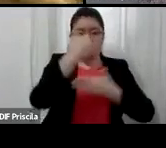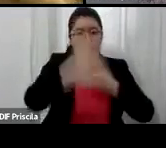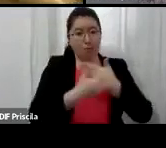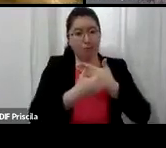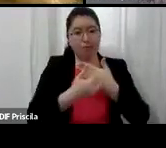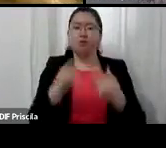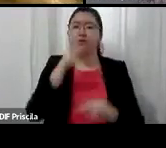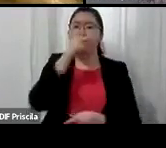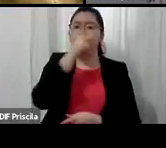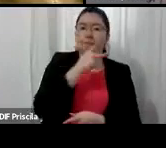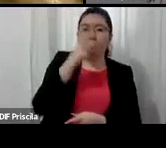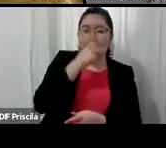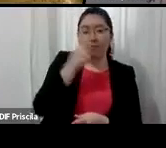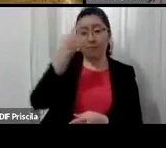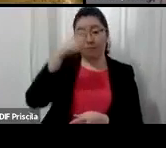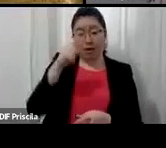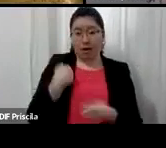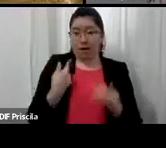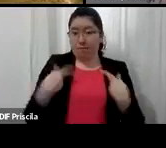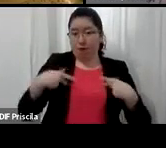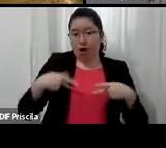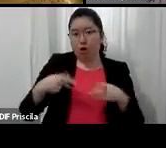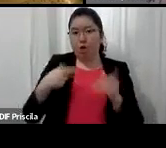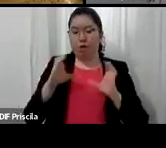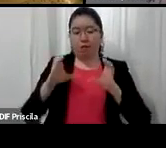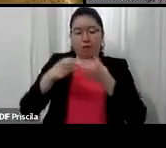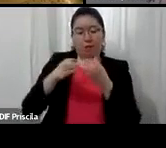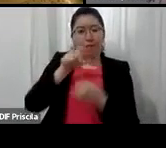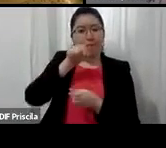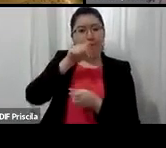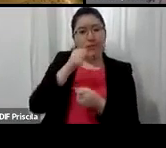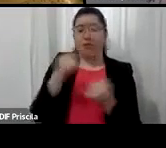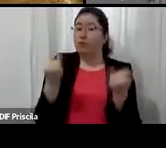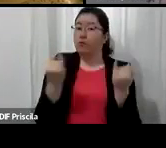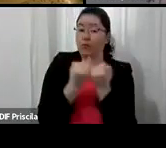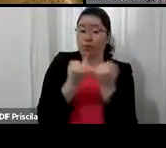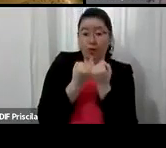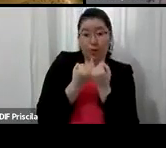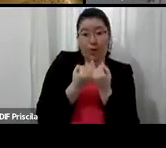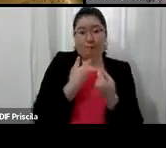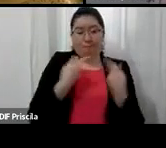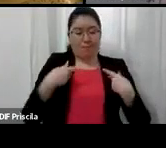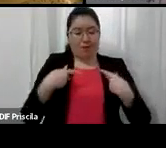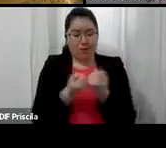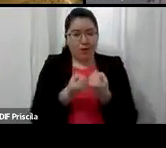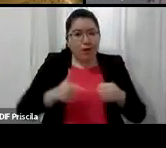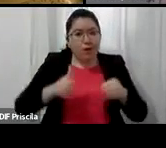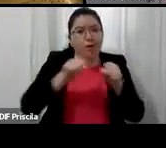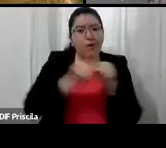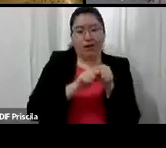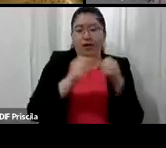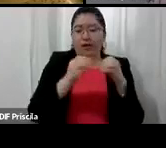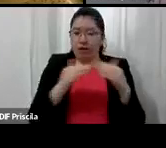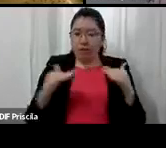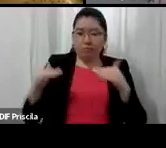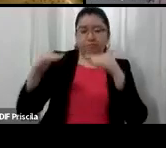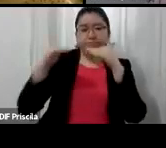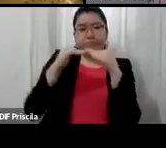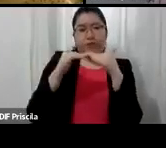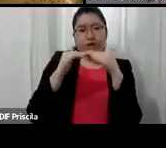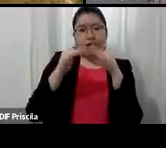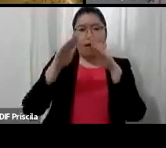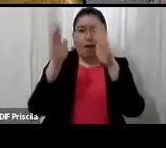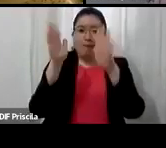de las comunidades, así como a la construcción de sociedades igualitarias, equitativas, pacíficas y justas. Me